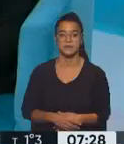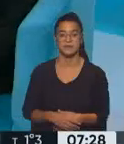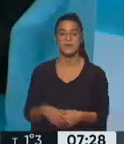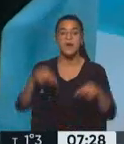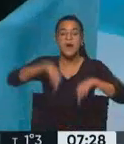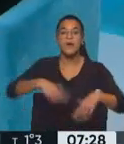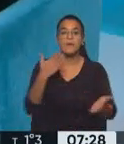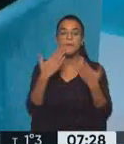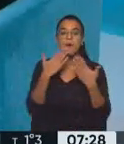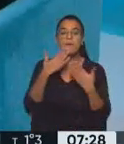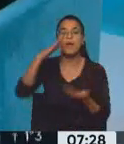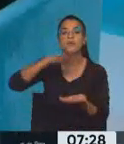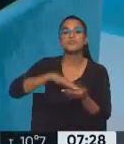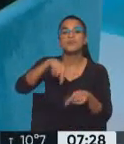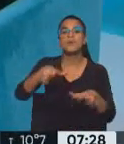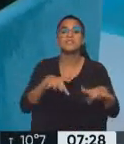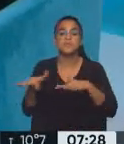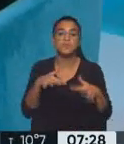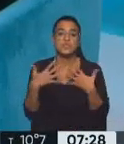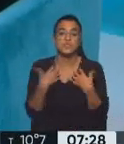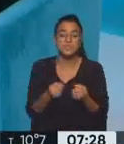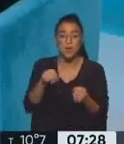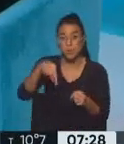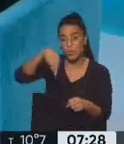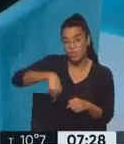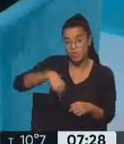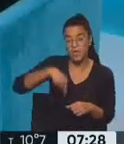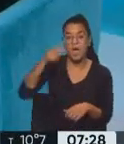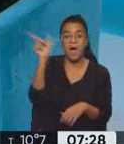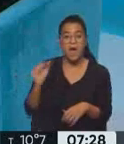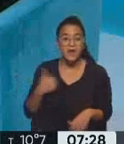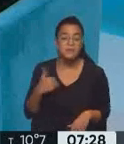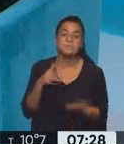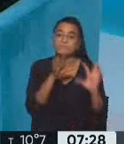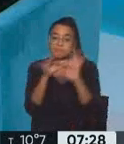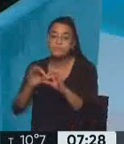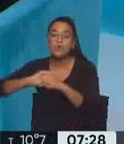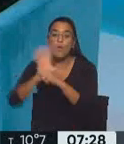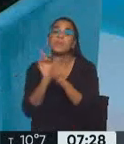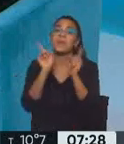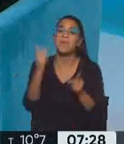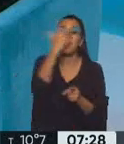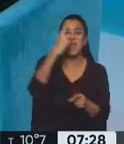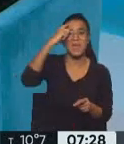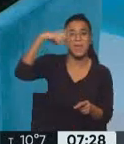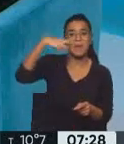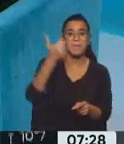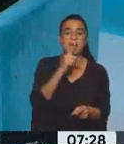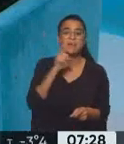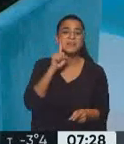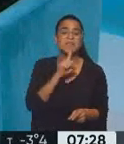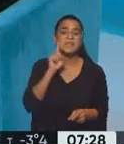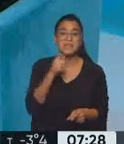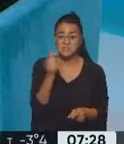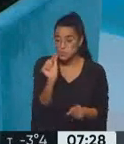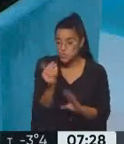y hablamos ahora de una situación sanitaria que atraviesa el país y que está relacionada con kobe pero también con hepatitis porque nos enteramos hace